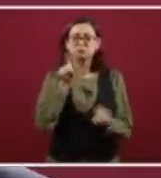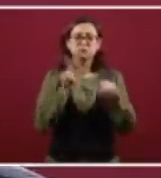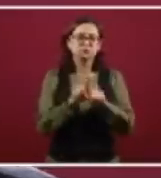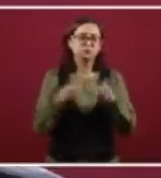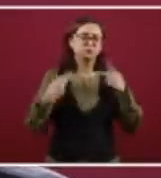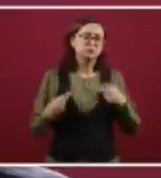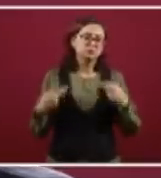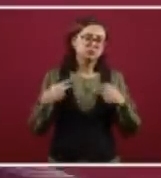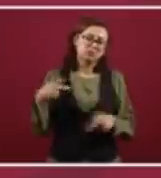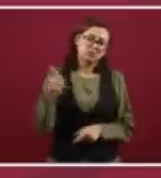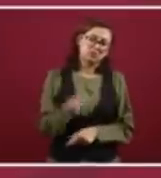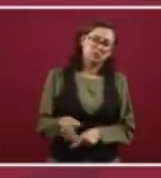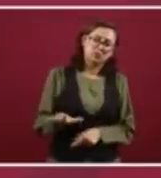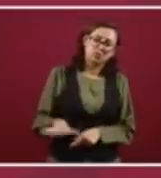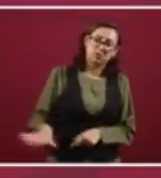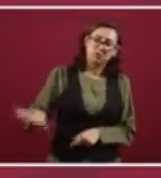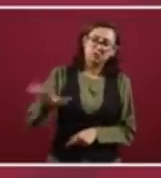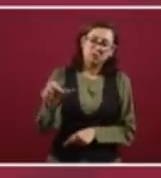democracia,